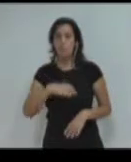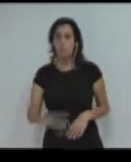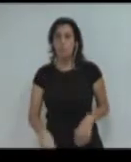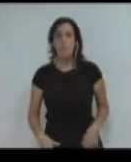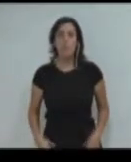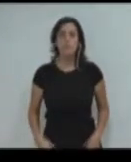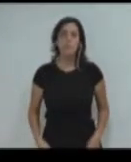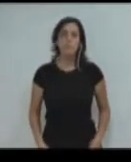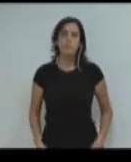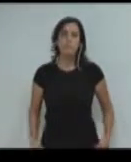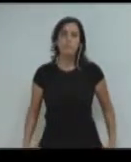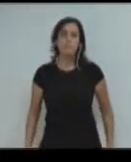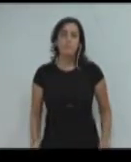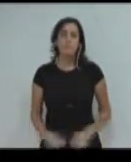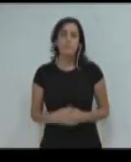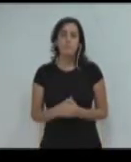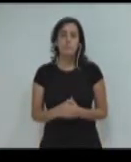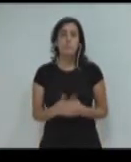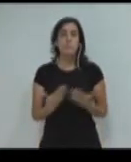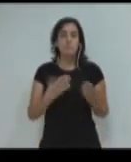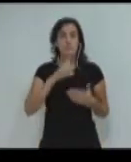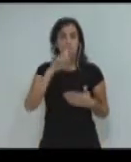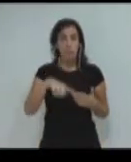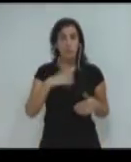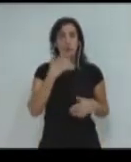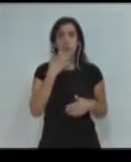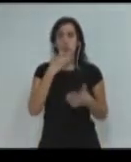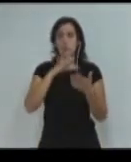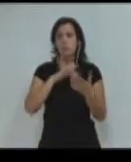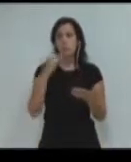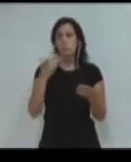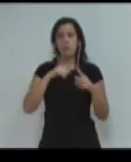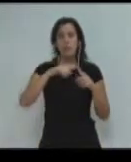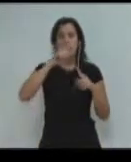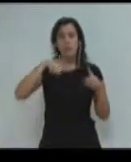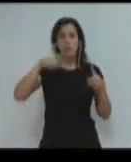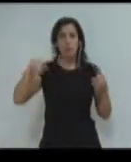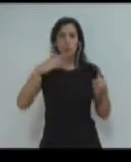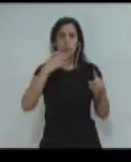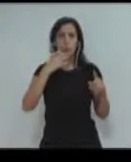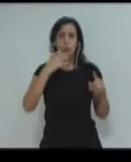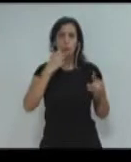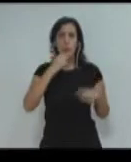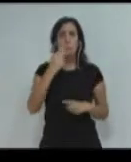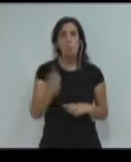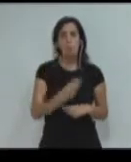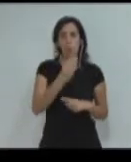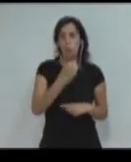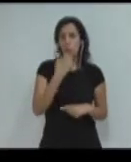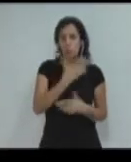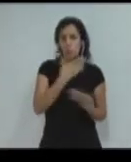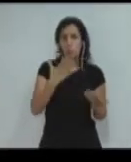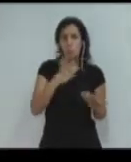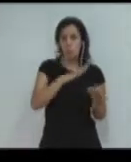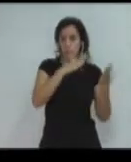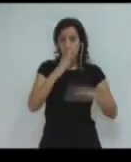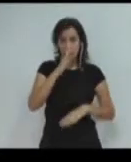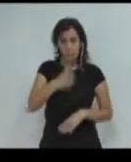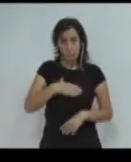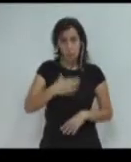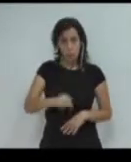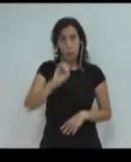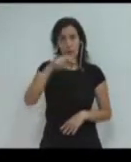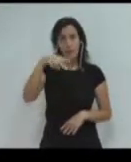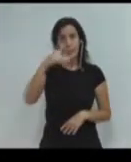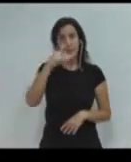De InDesign a PDF, y también si tú tienes gráficos que son en PowerPoint, por ejemplo, los puedes pasar directamente a InDesign.